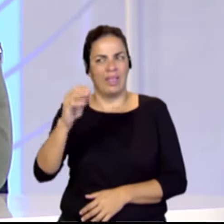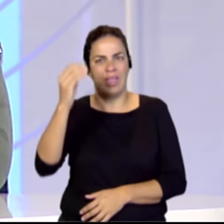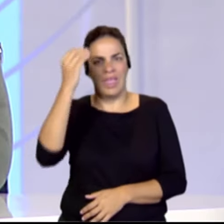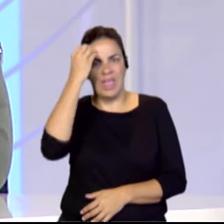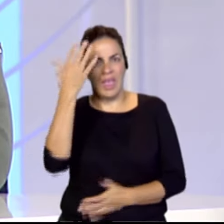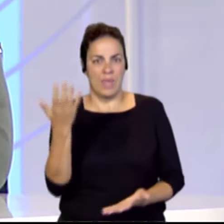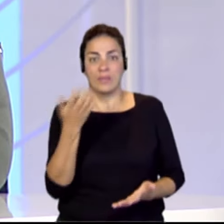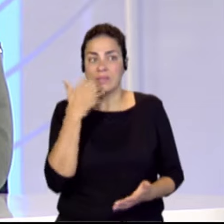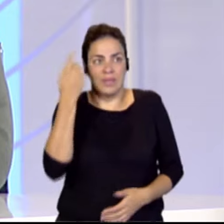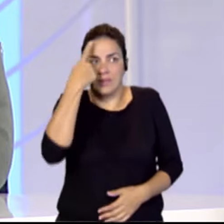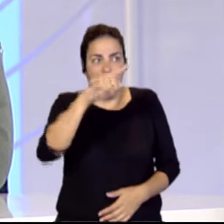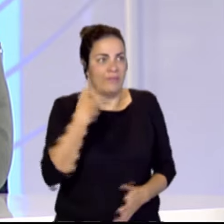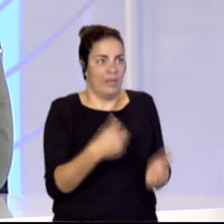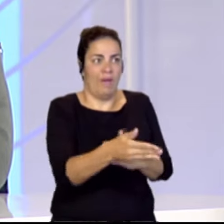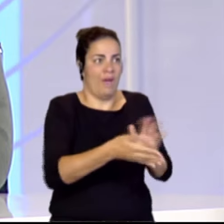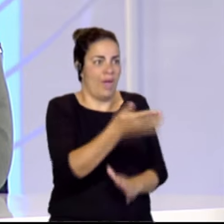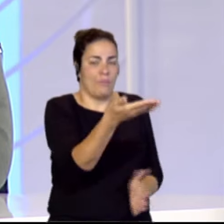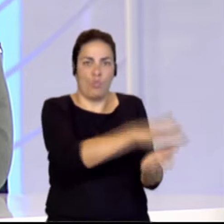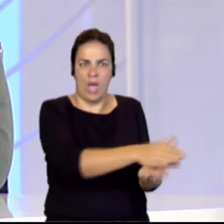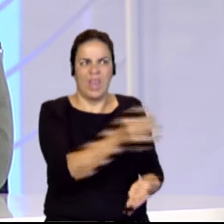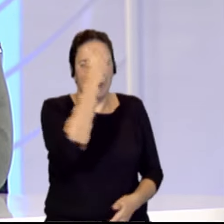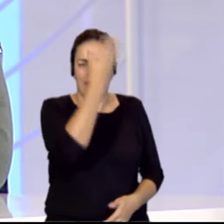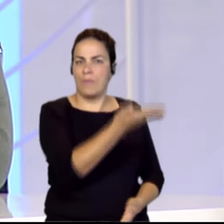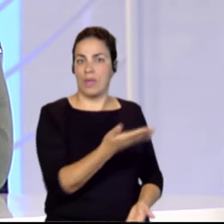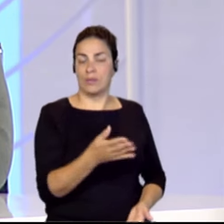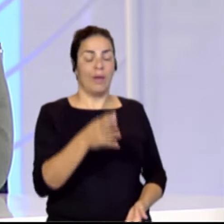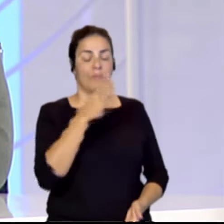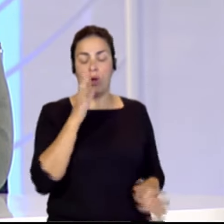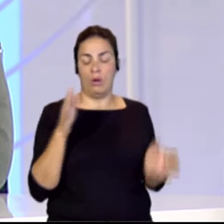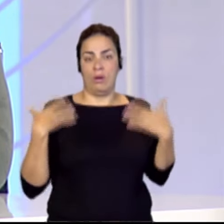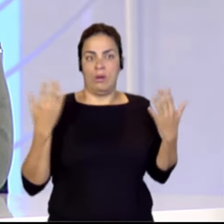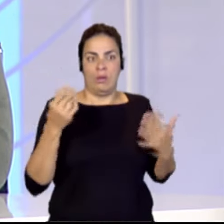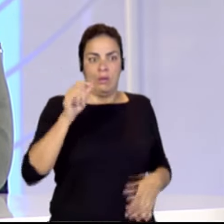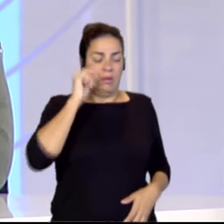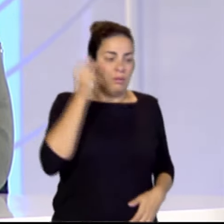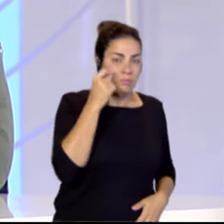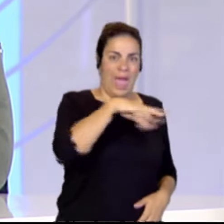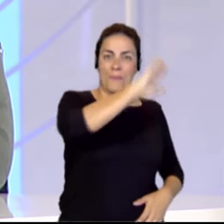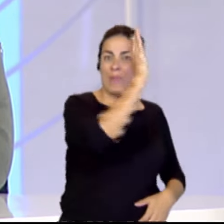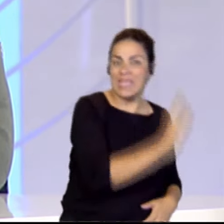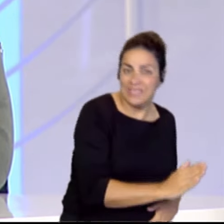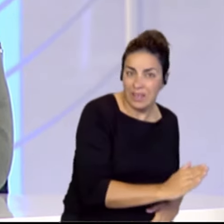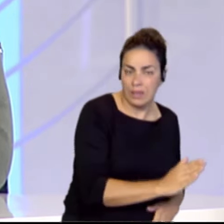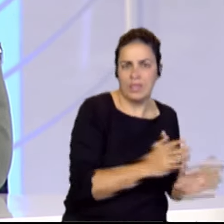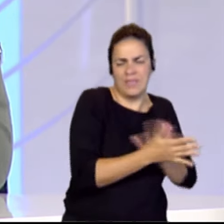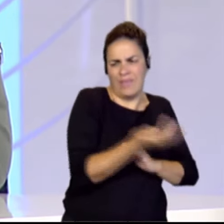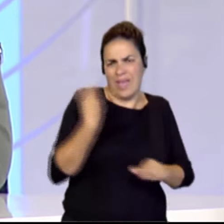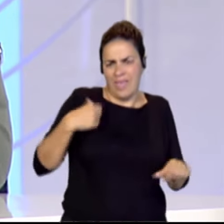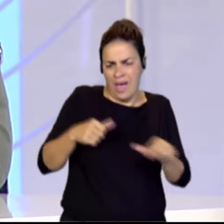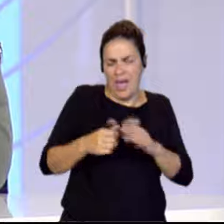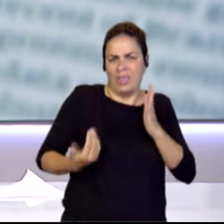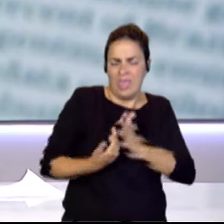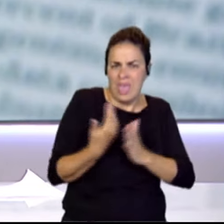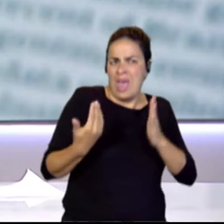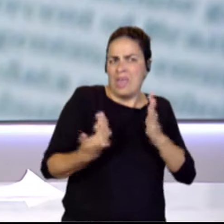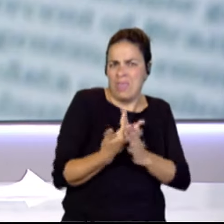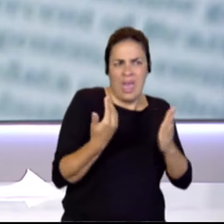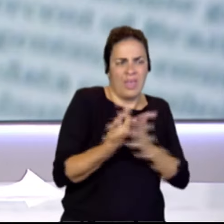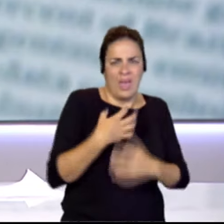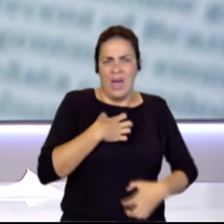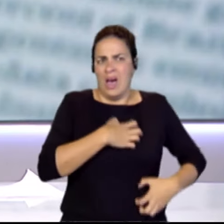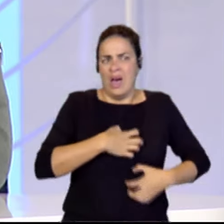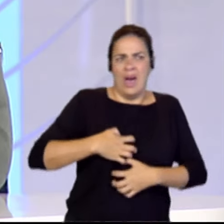sobrevivir no porque aparecer en Brasil tiene que ser ya el haber vivido unos días y sin saber sin saber hasta